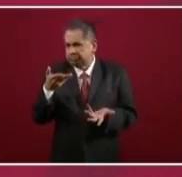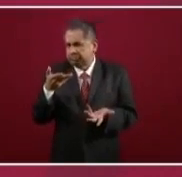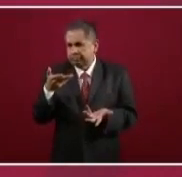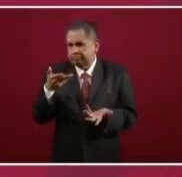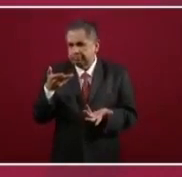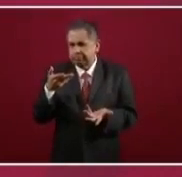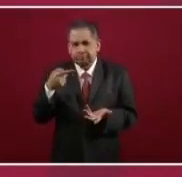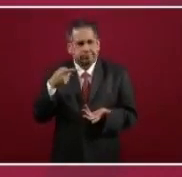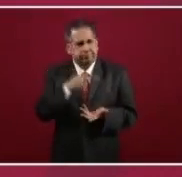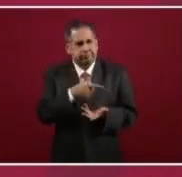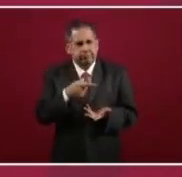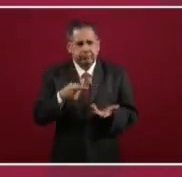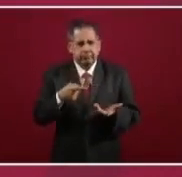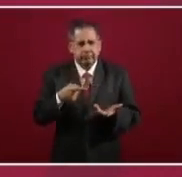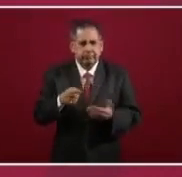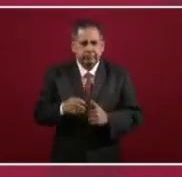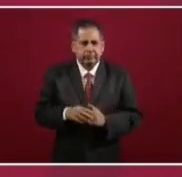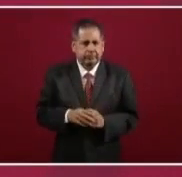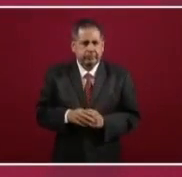una